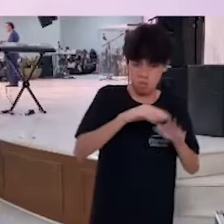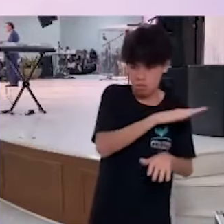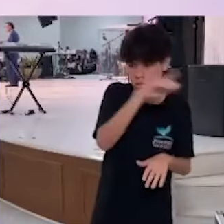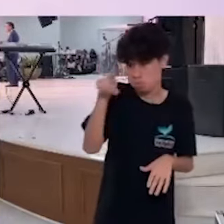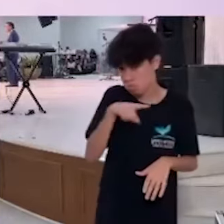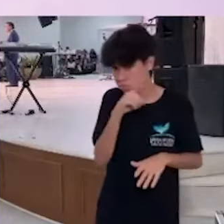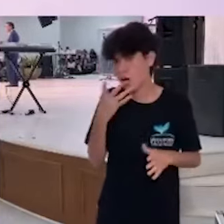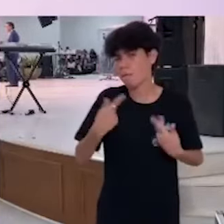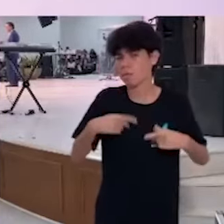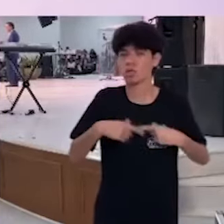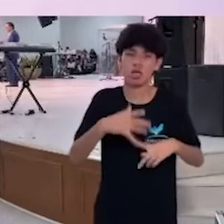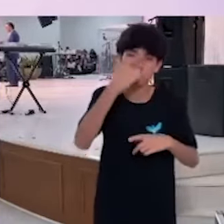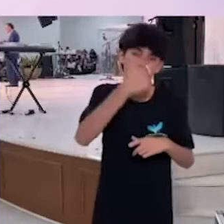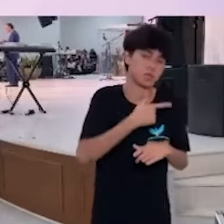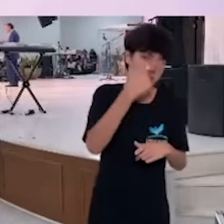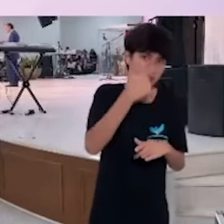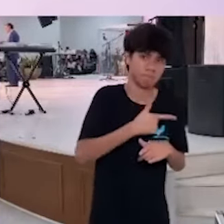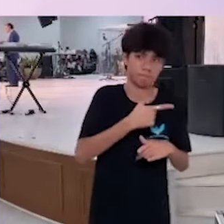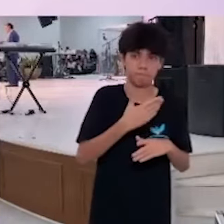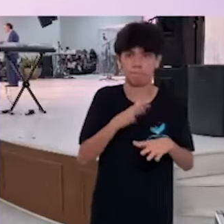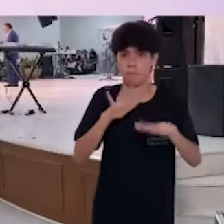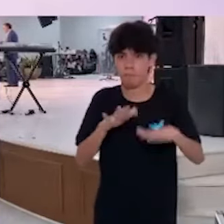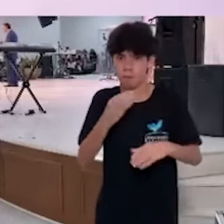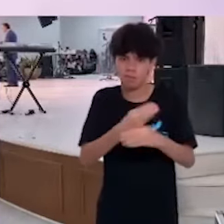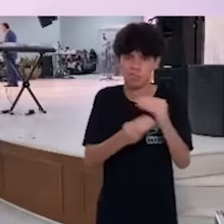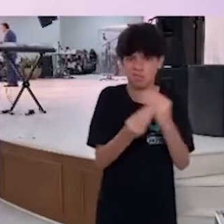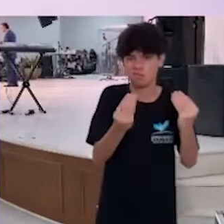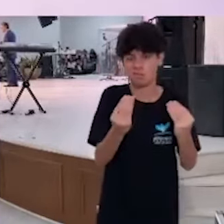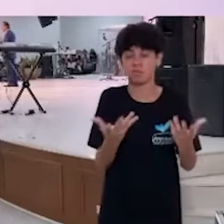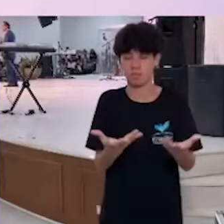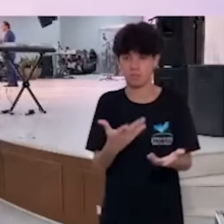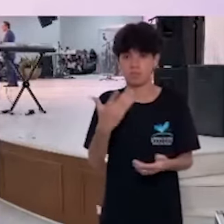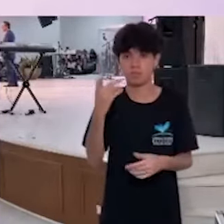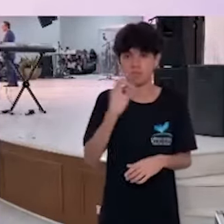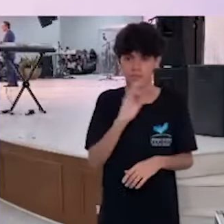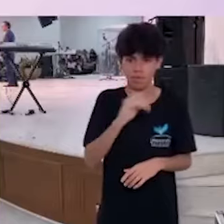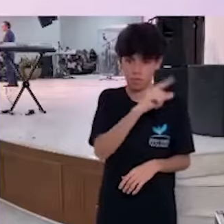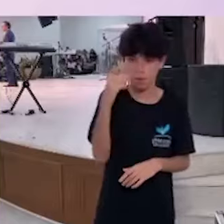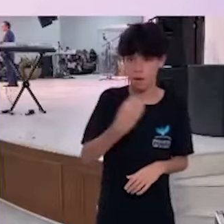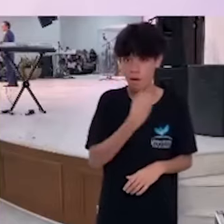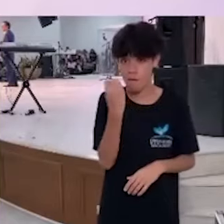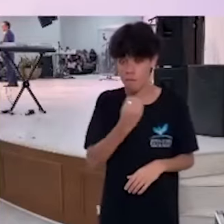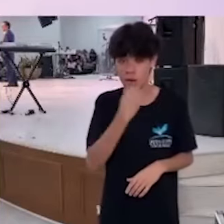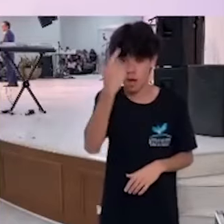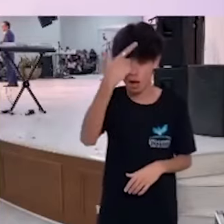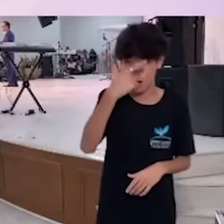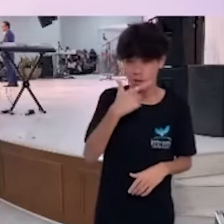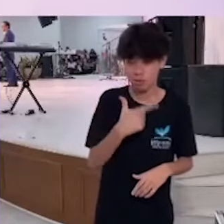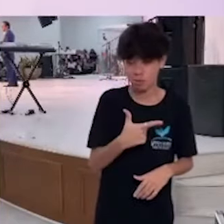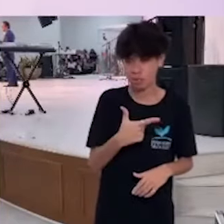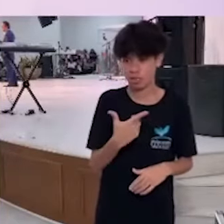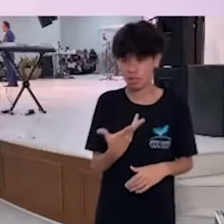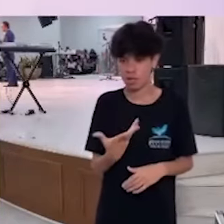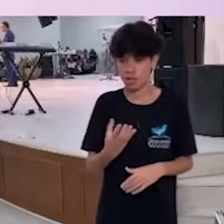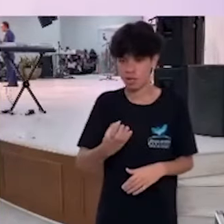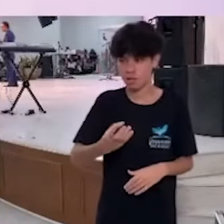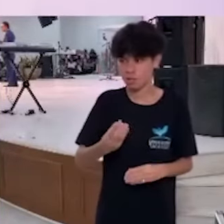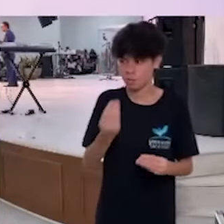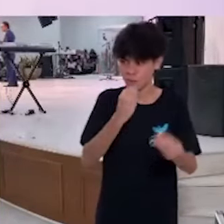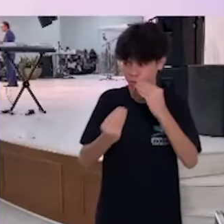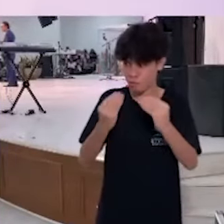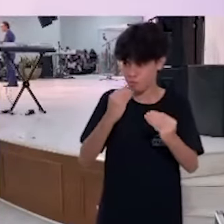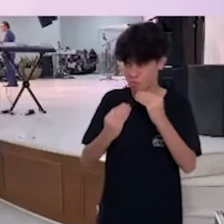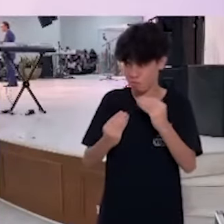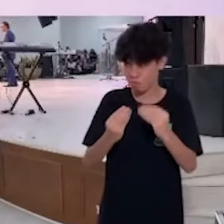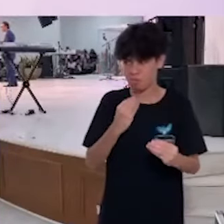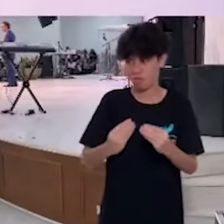las circunstancias, ¿no? Ok, si tu tiempo con Dios es en la noche, no cenes pesado. Es un candado muy